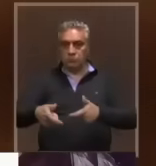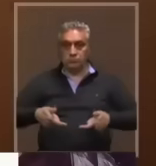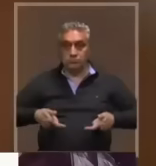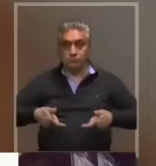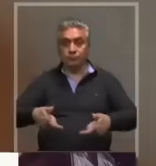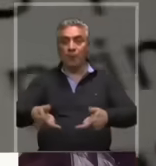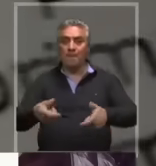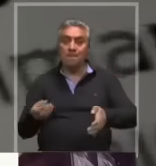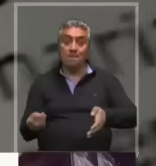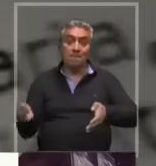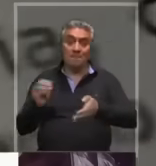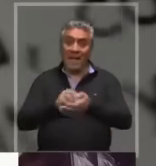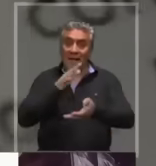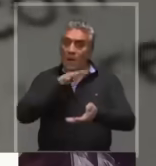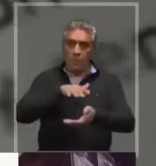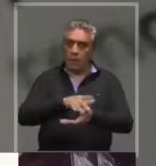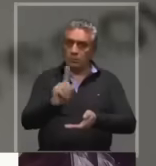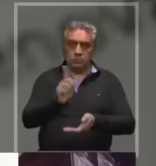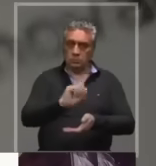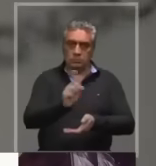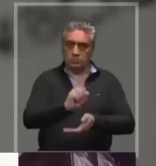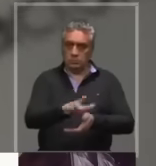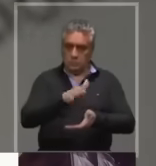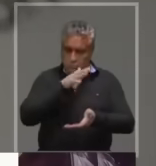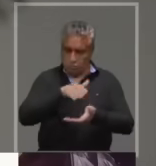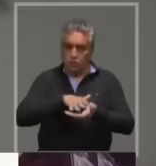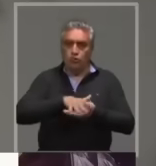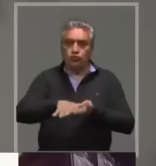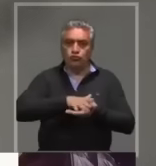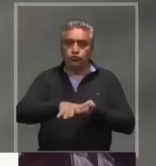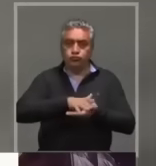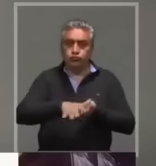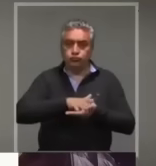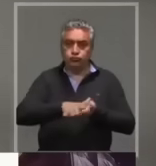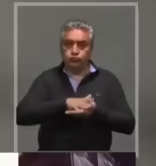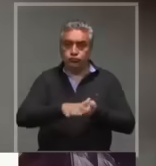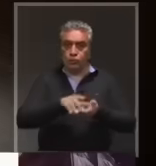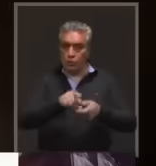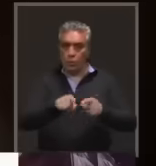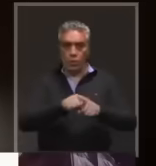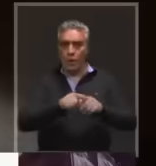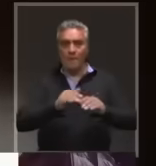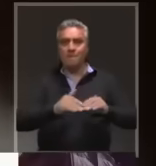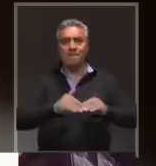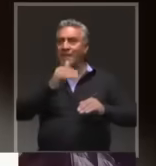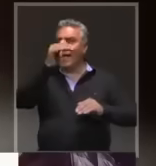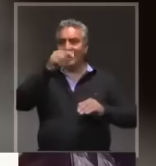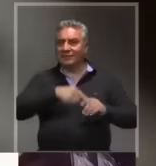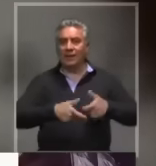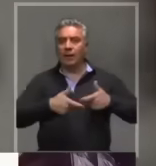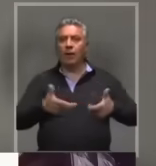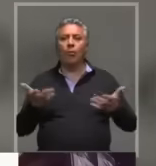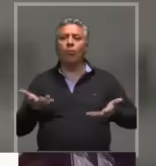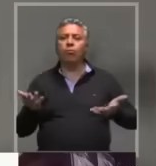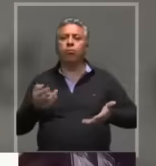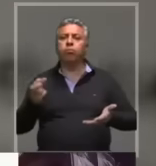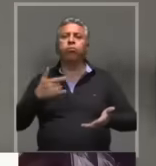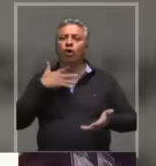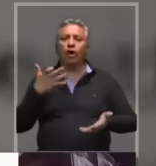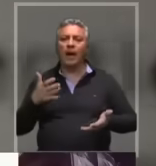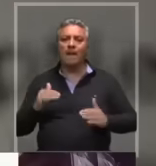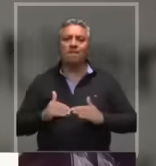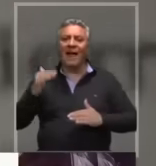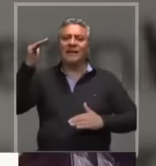Norte. Habla de que la velocidad de escurrimiento del colector es superior a lo recomendado. ¿Por qué se extendió la capacidad entonces? Los